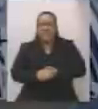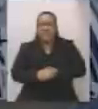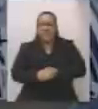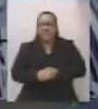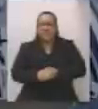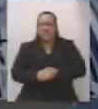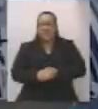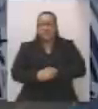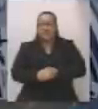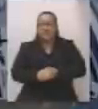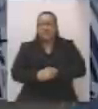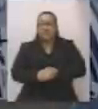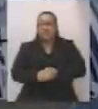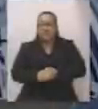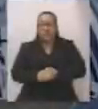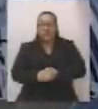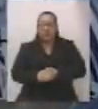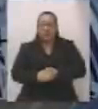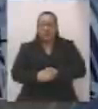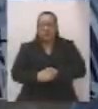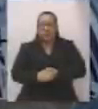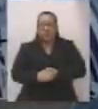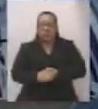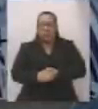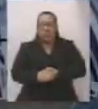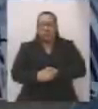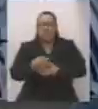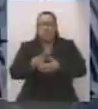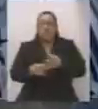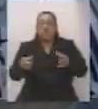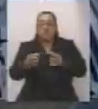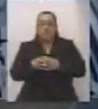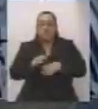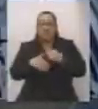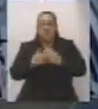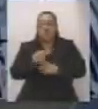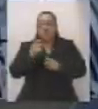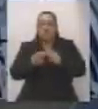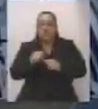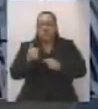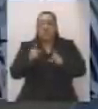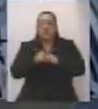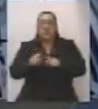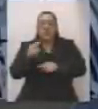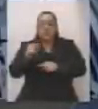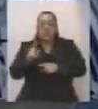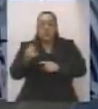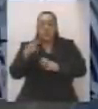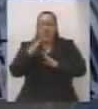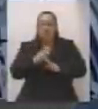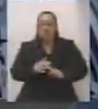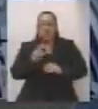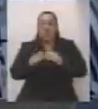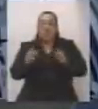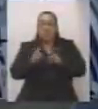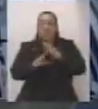gratuita. La comunicación es prácticamente gratuita, comunicarse con la gente al otro lado del planeta. Y también ha habido una disminución en